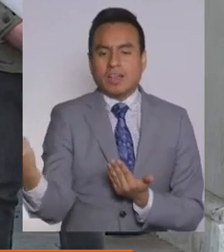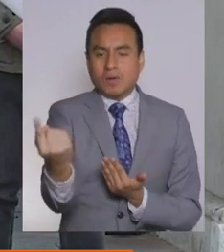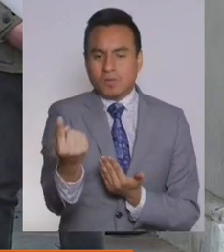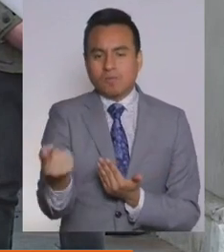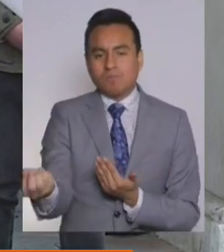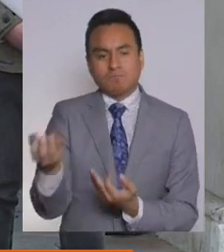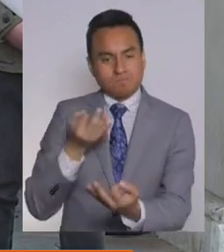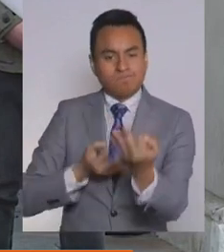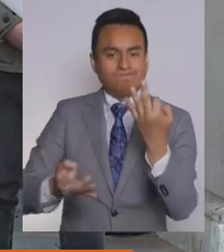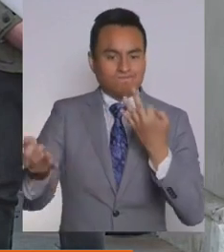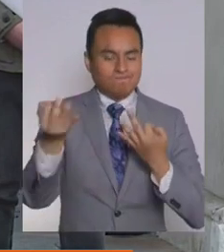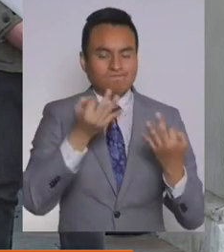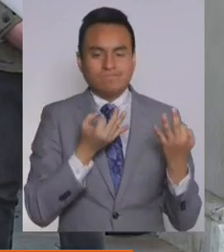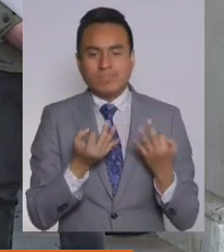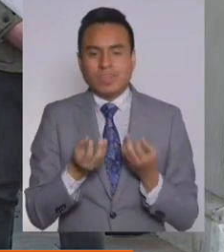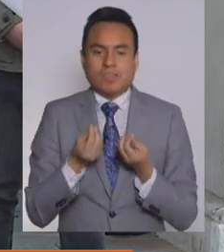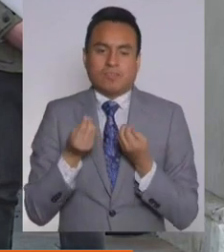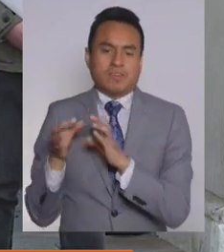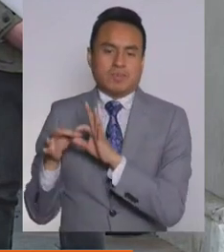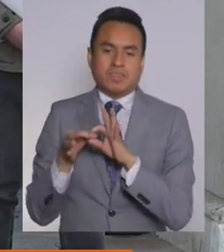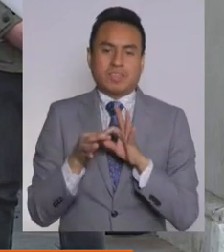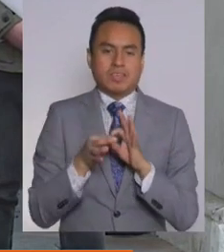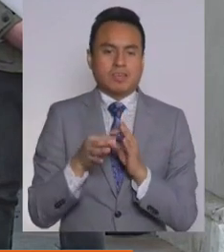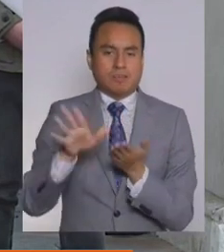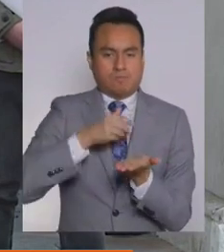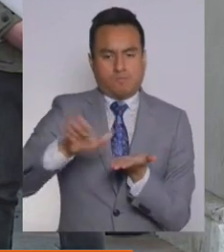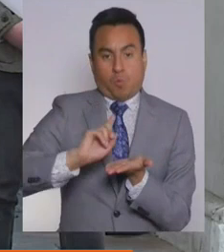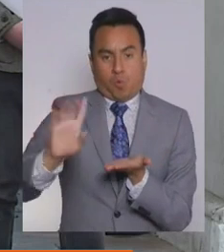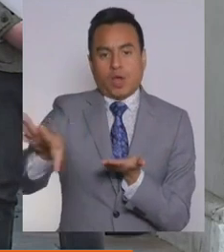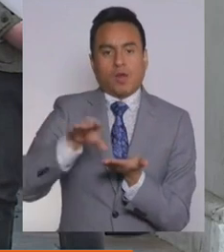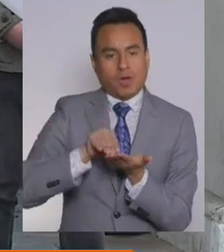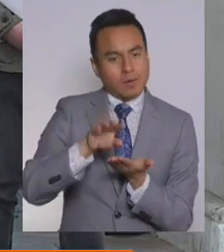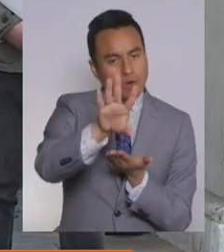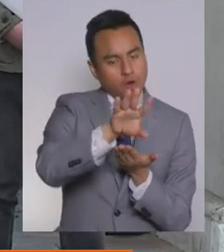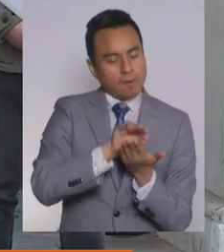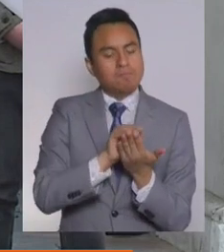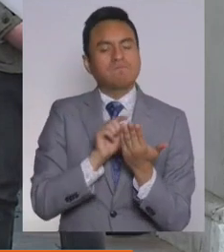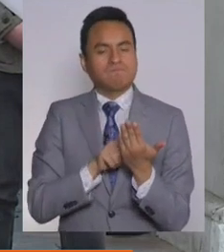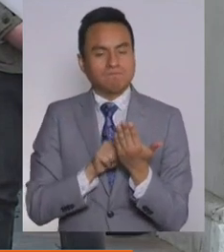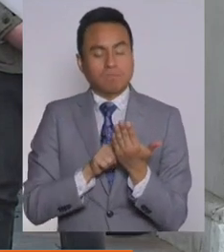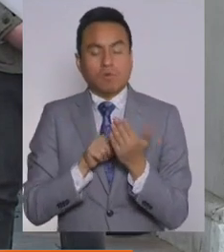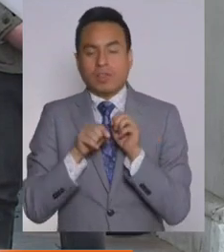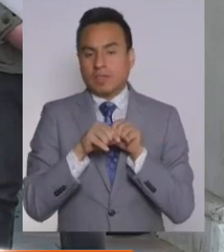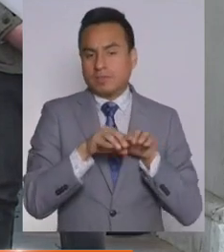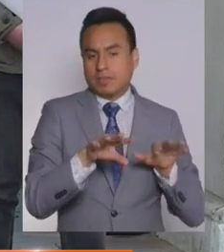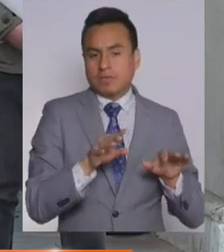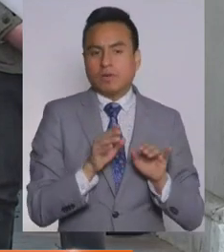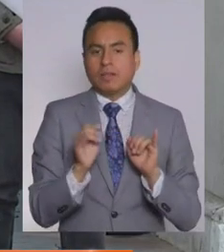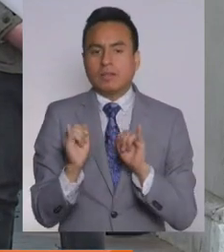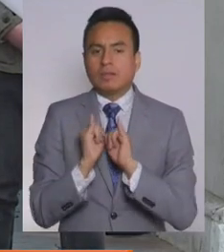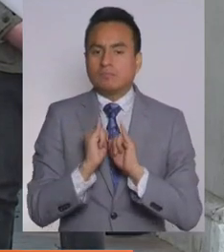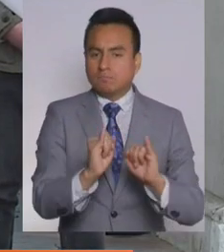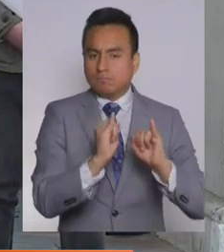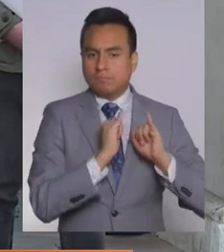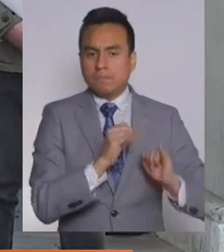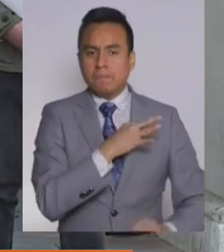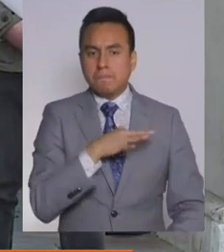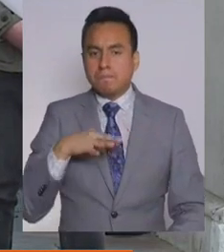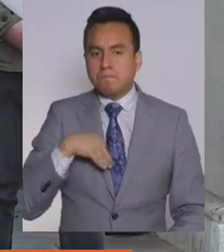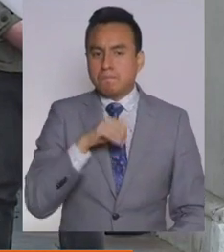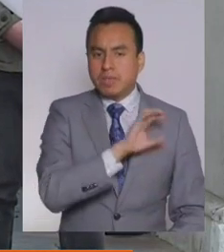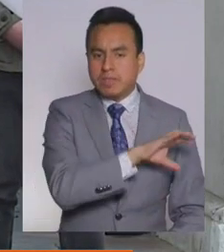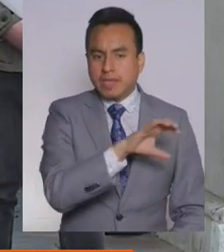ellos nos ha hecho y lógicamente los recogemos, los incorporamos y los vamos a transmitir también a los diferentes